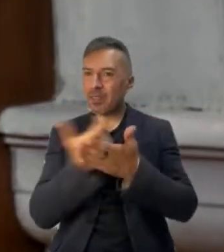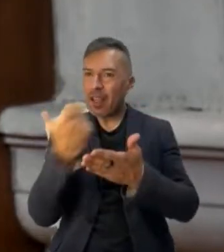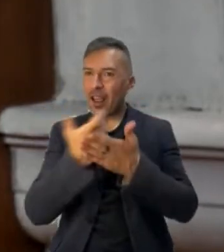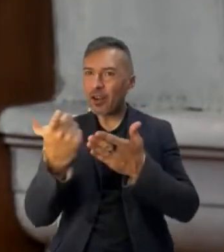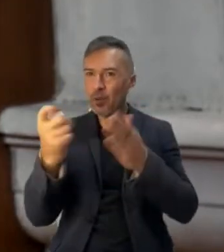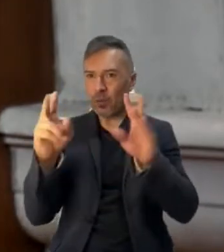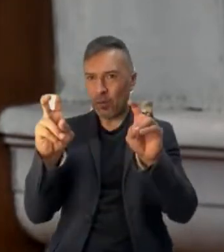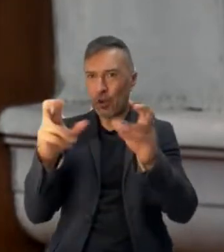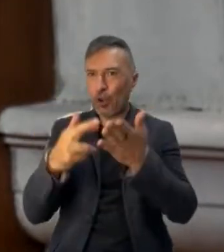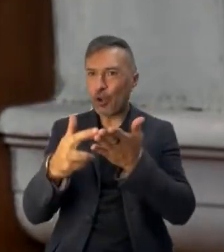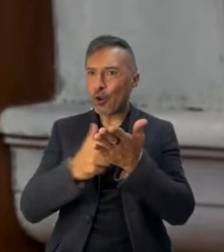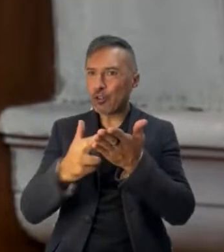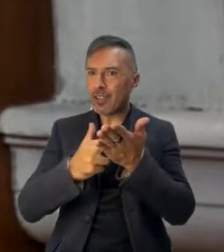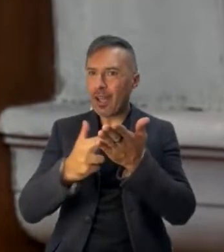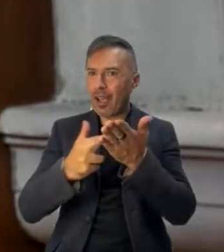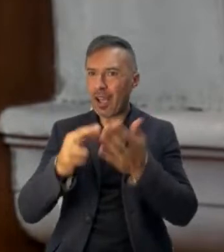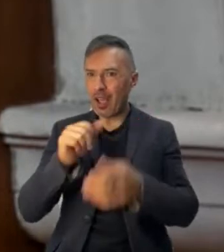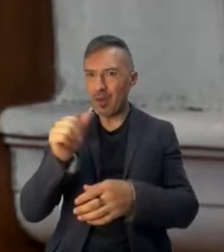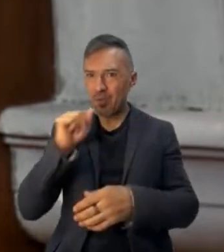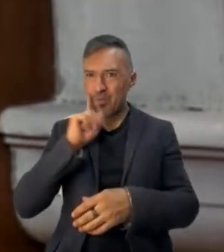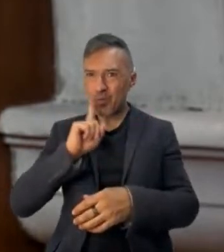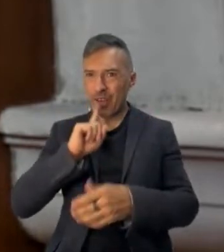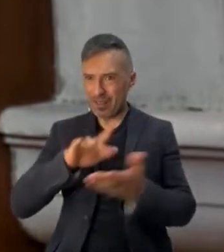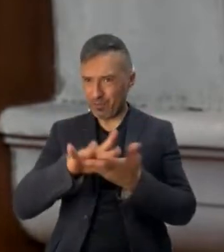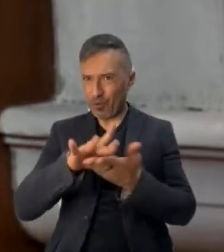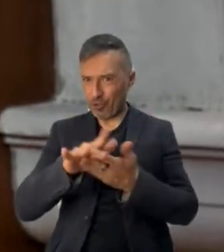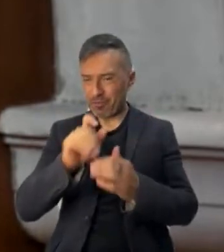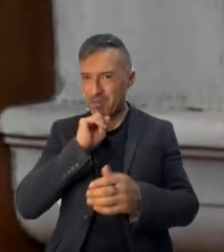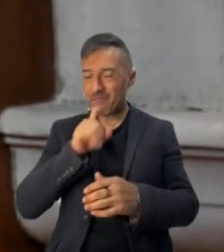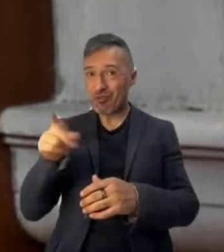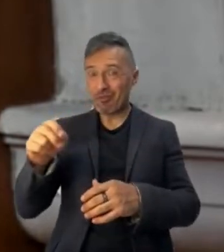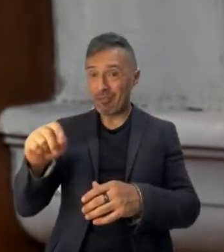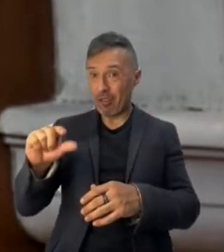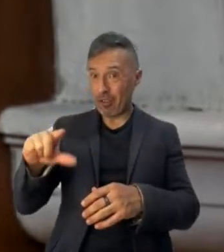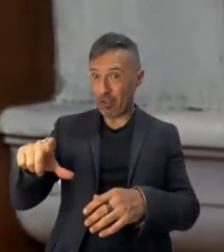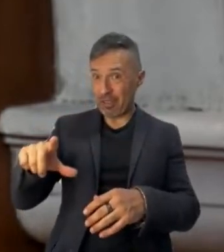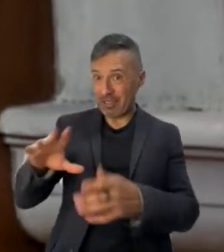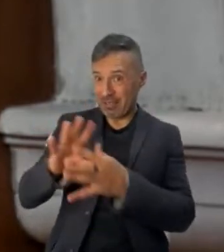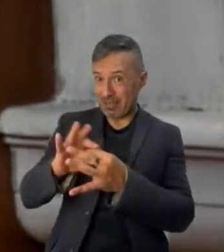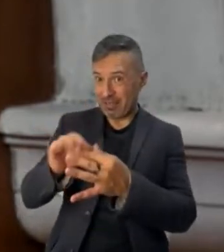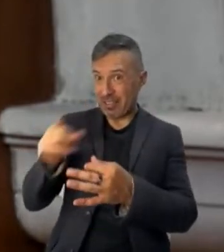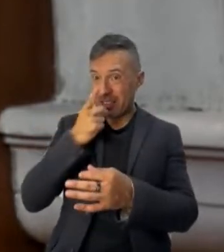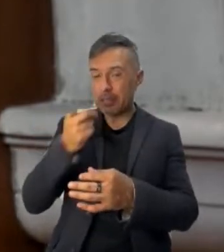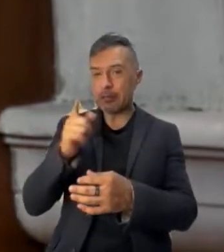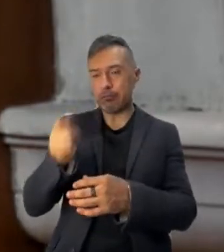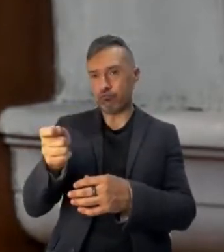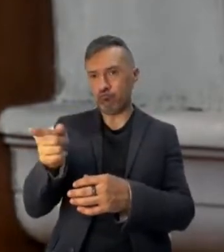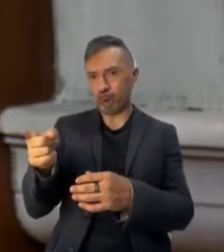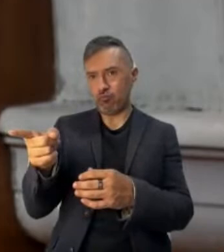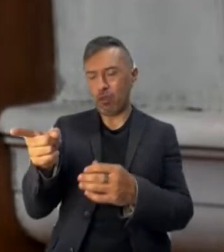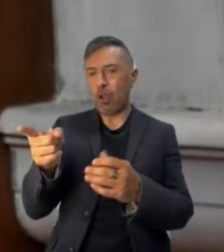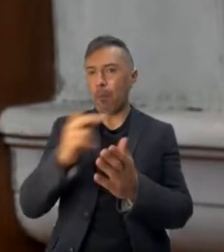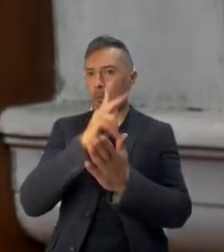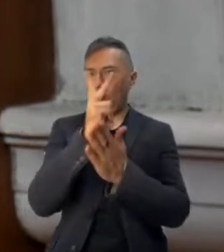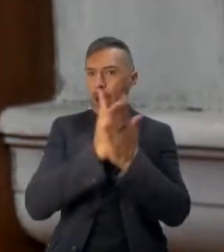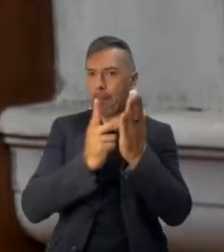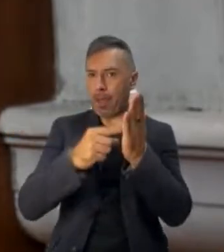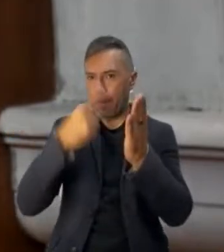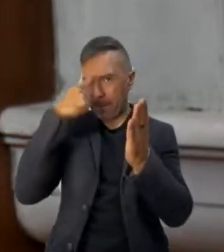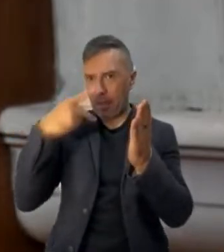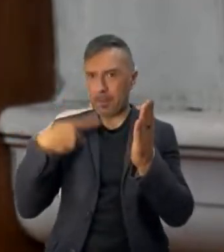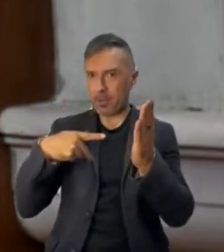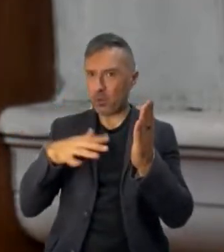concluyeron su encargo, se consolidó una política social. Pero miren, aquí